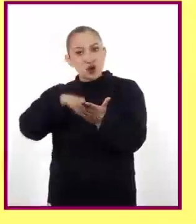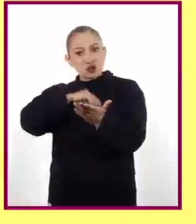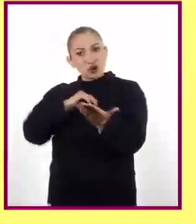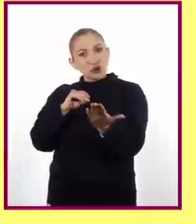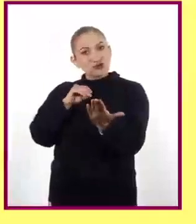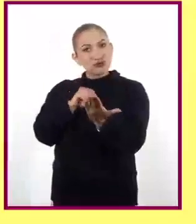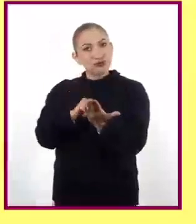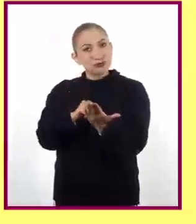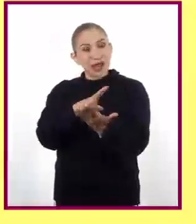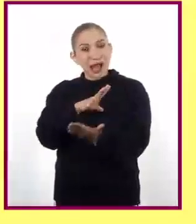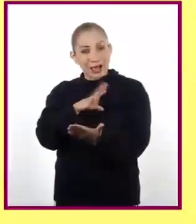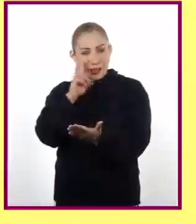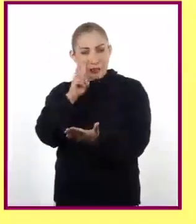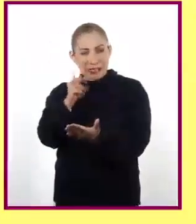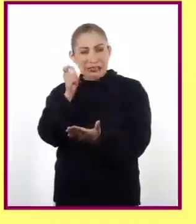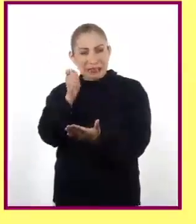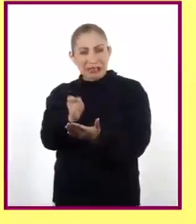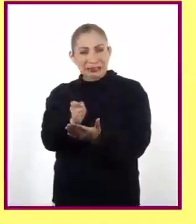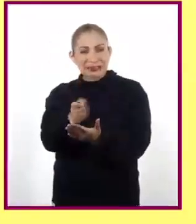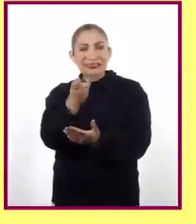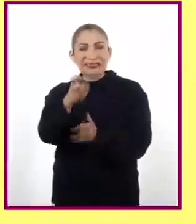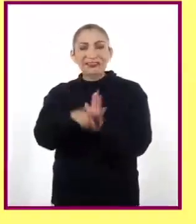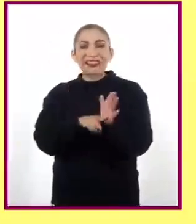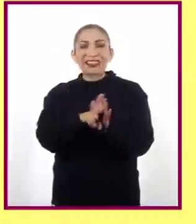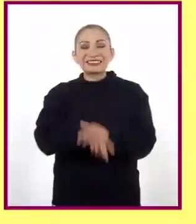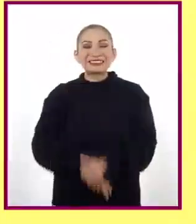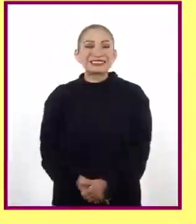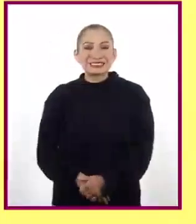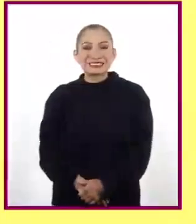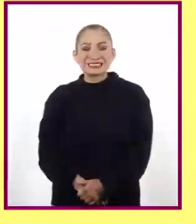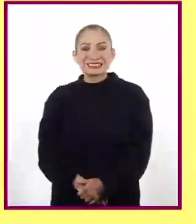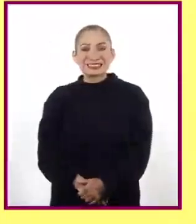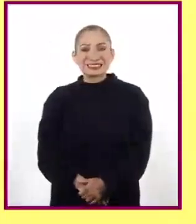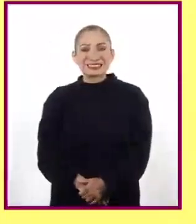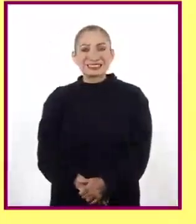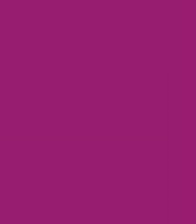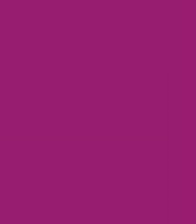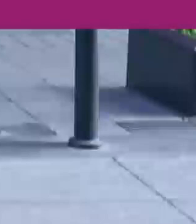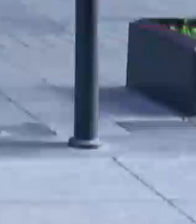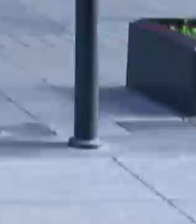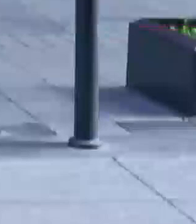cultura? Vamos a averiguarlo en el siguiente material.